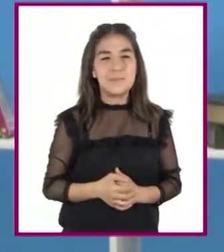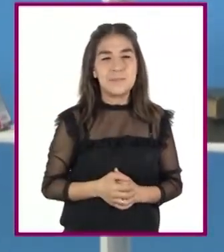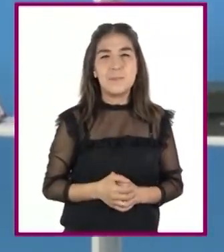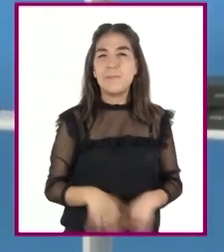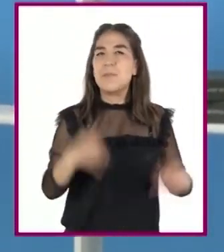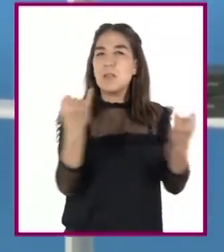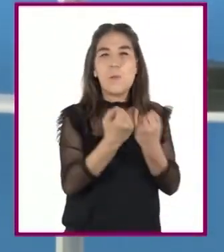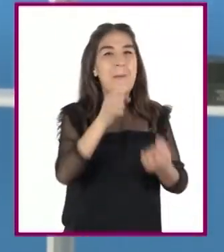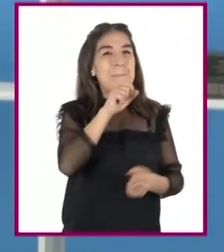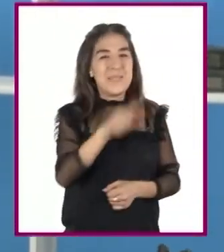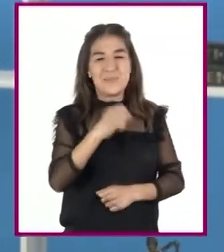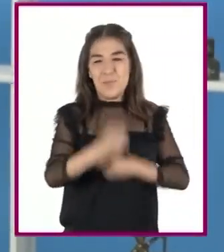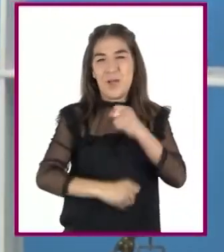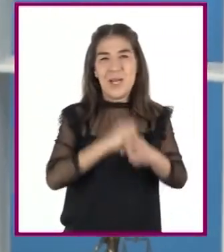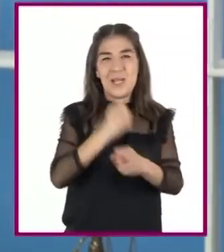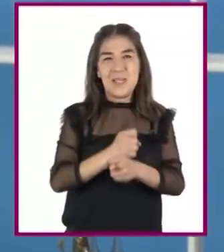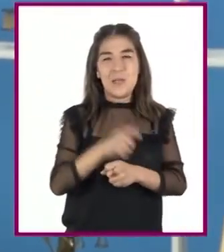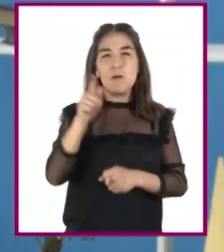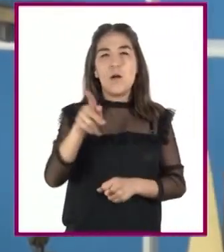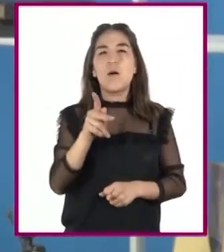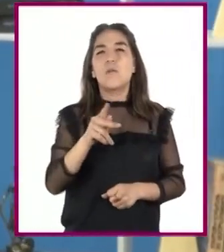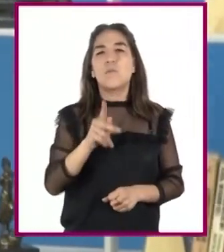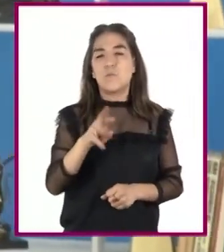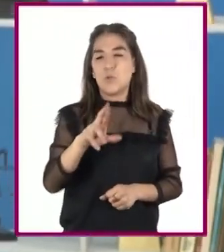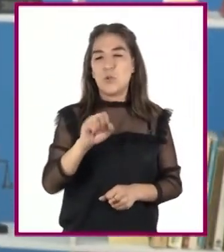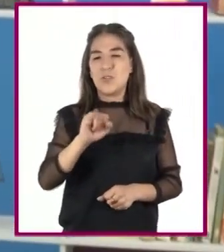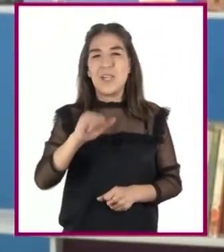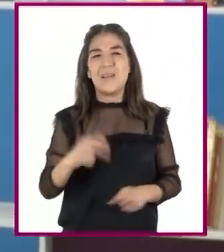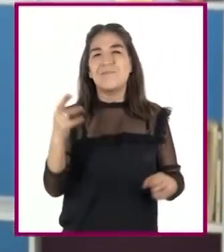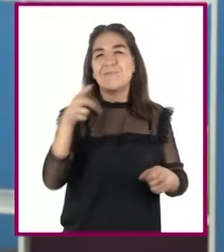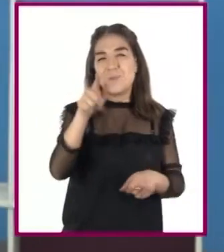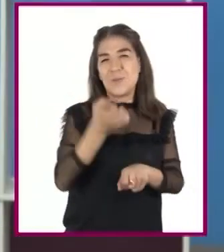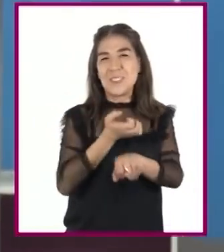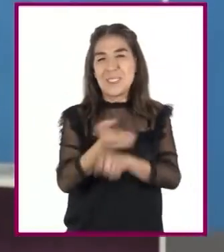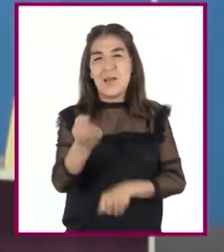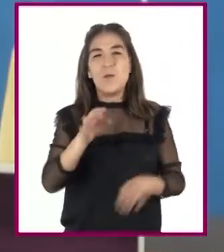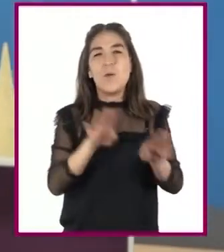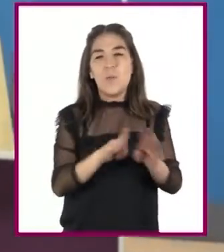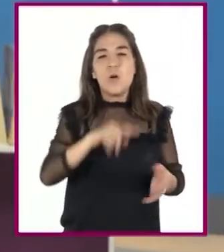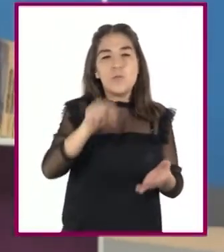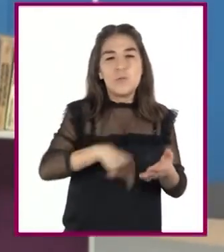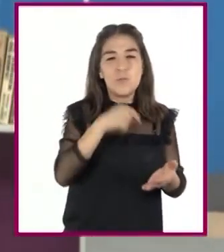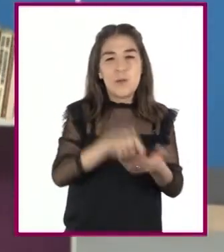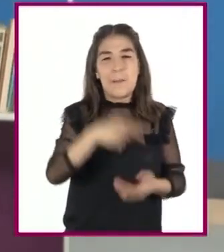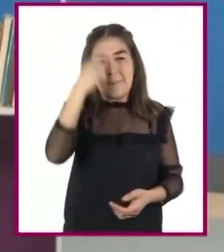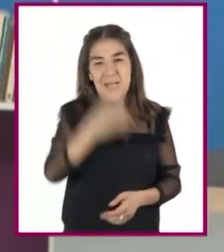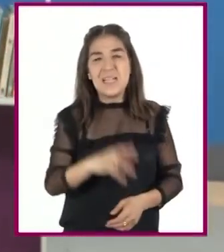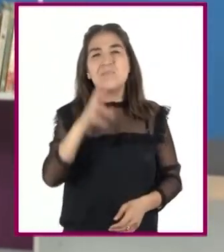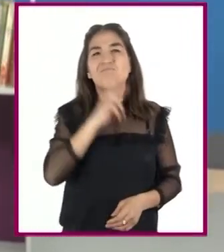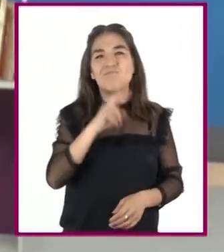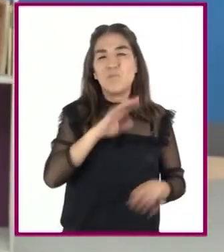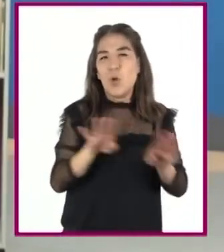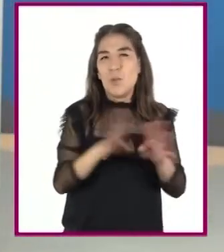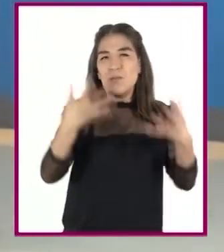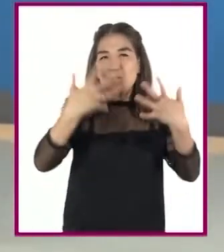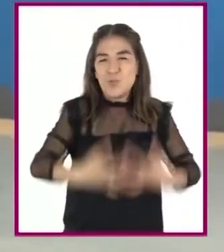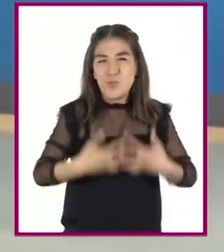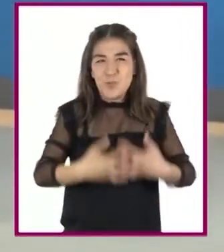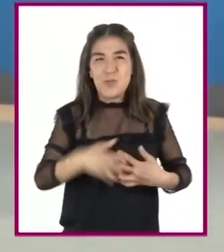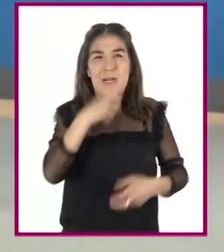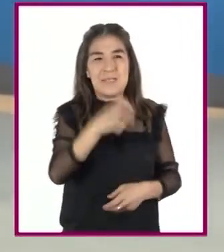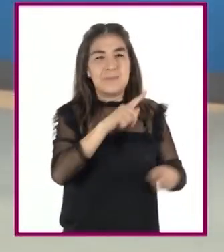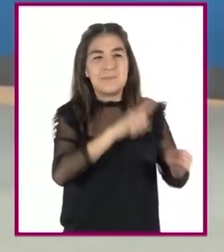los mismos años, Prusia era un reino alemán que había comenzado una rápida industrialización. En